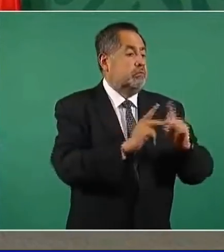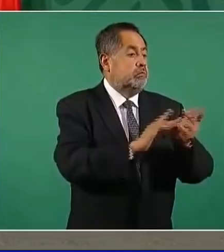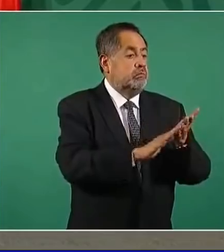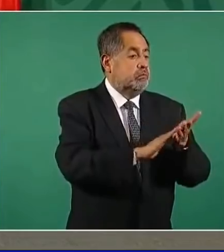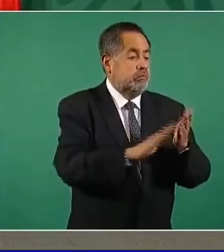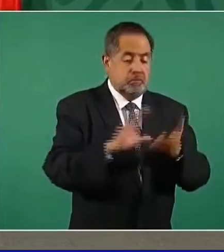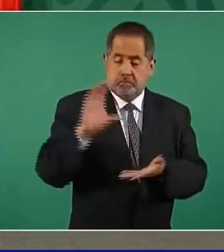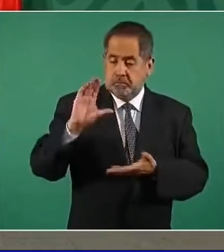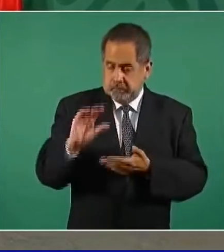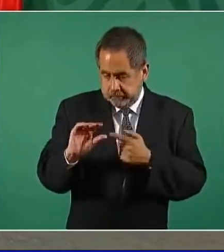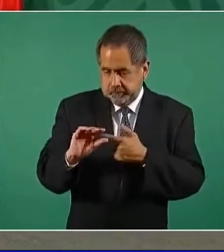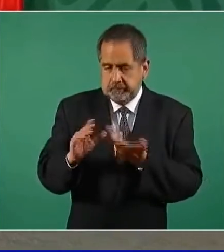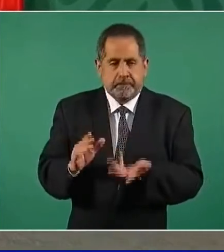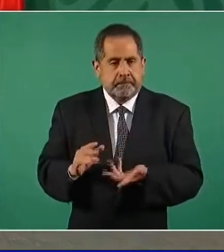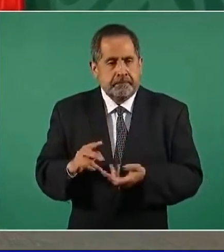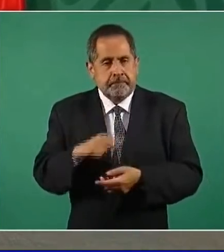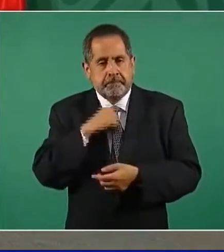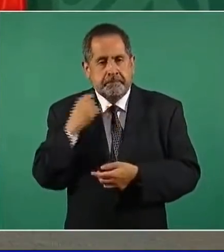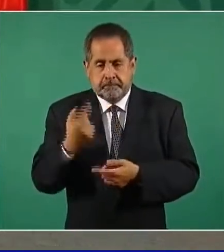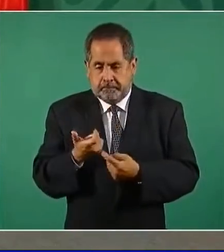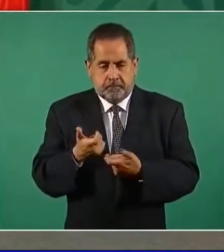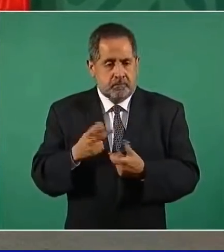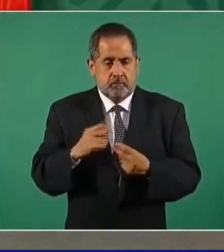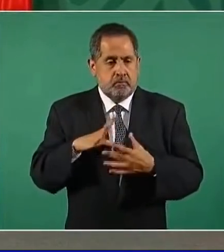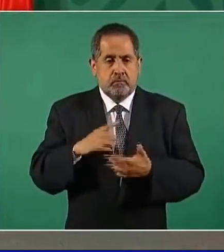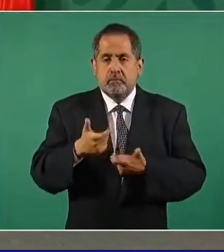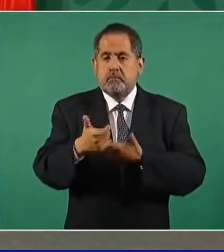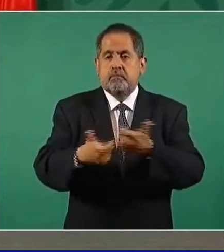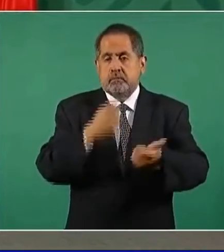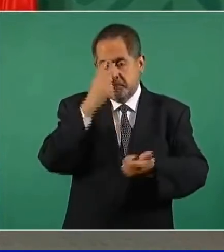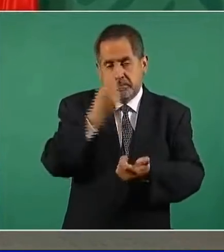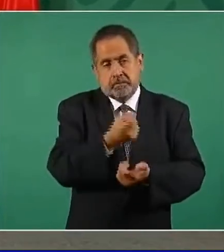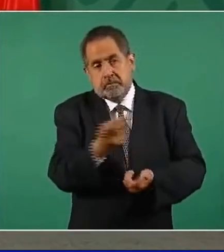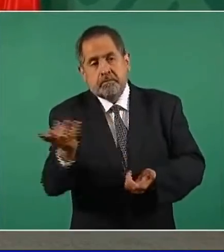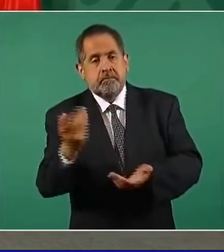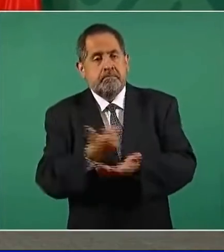y se quedaron sin recursos para pagar la nómina,